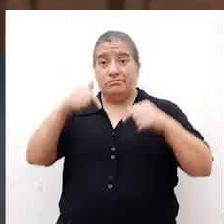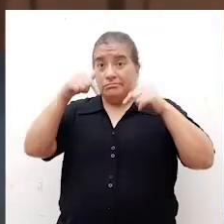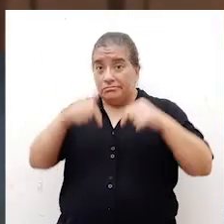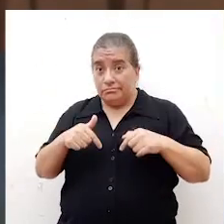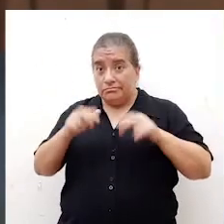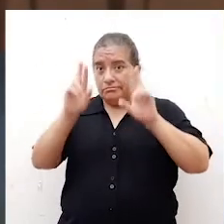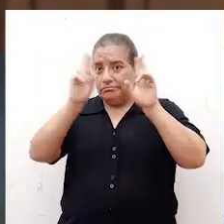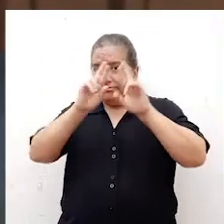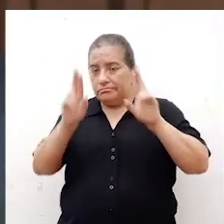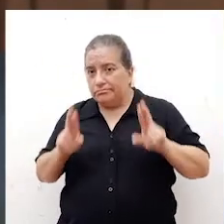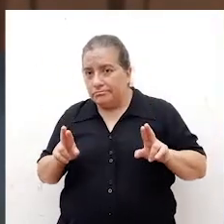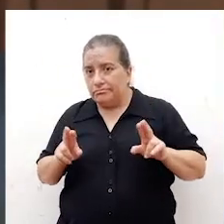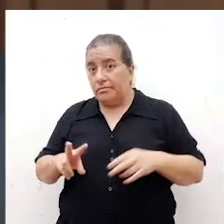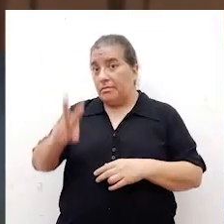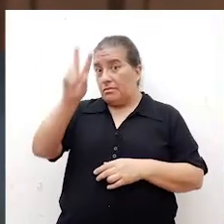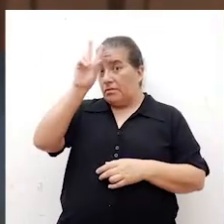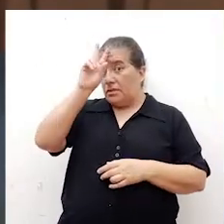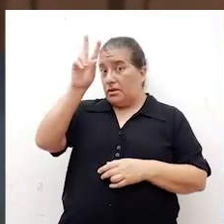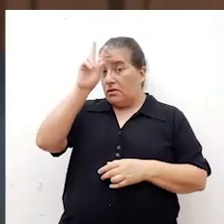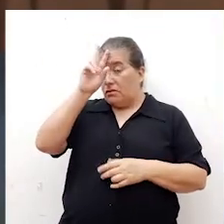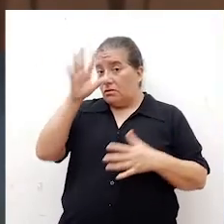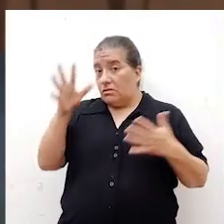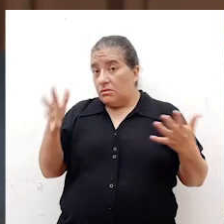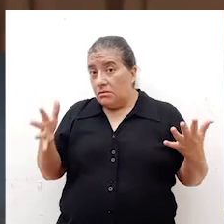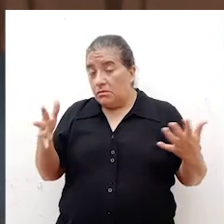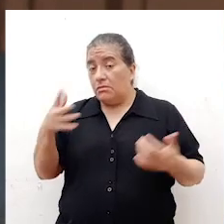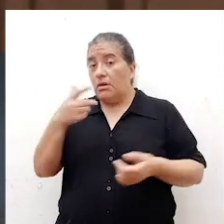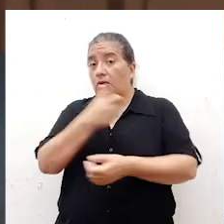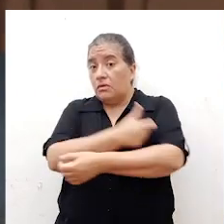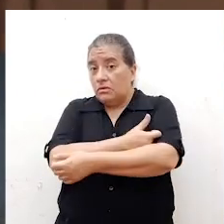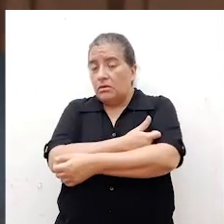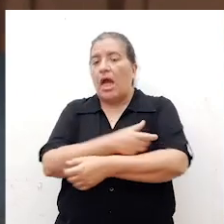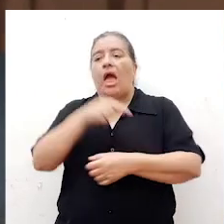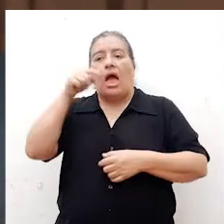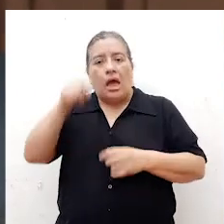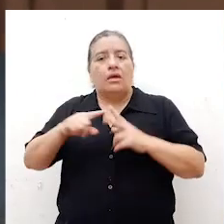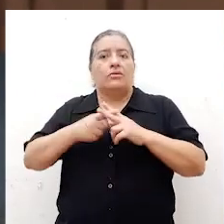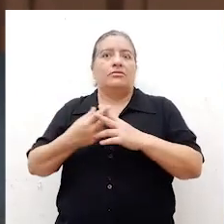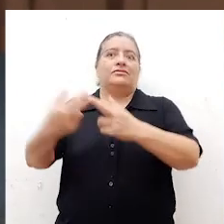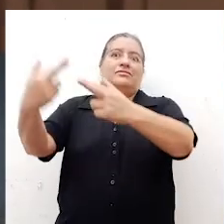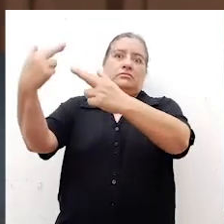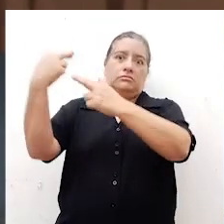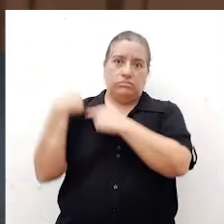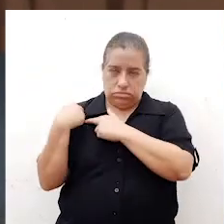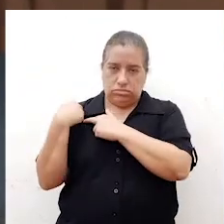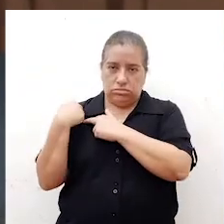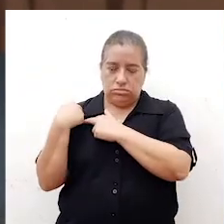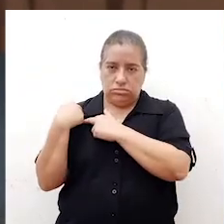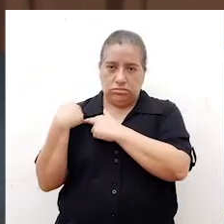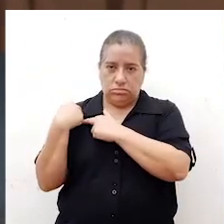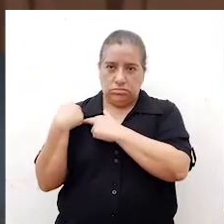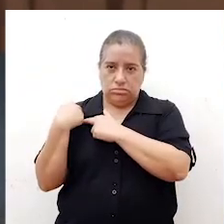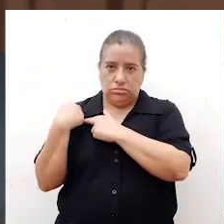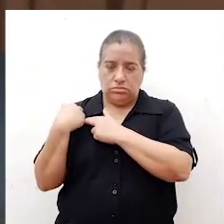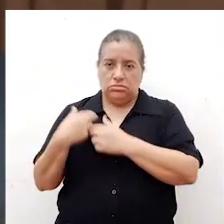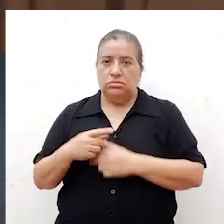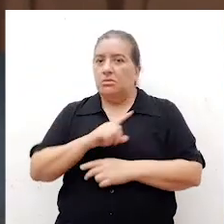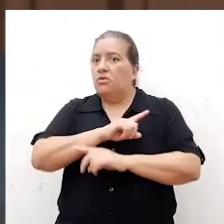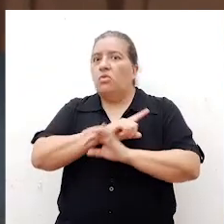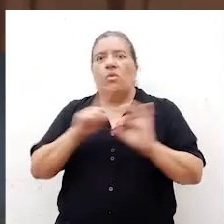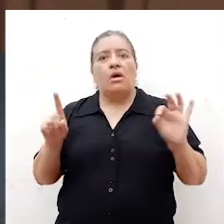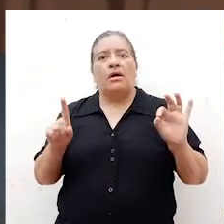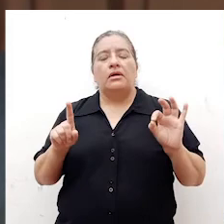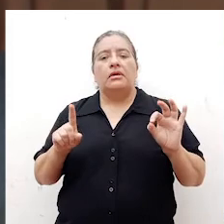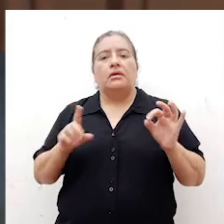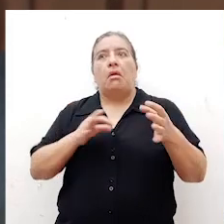con todas las autoridades. Por eso aprovecho para agradecerle a todos los jefes de oficina, a todos